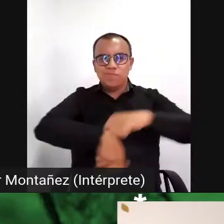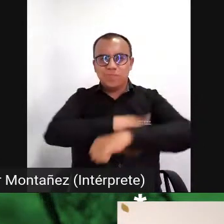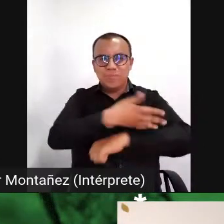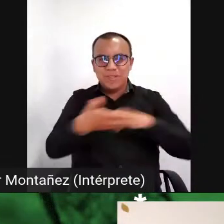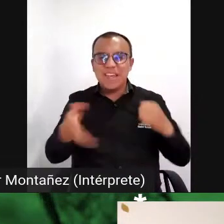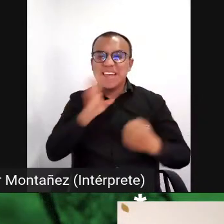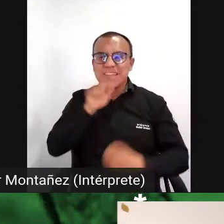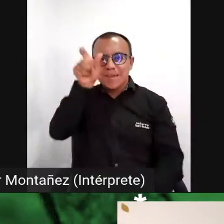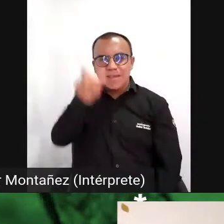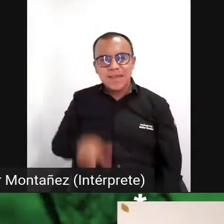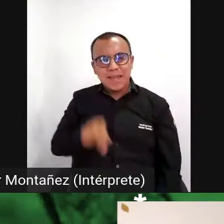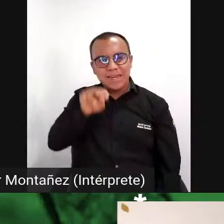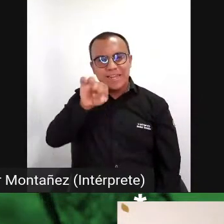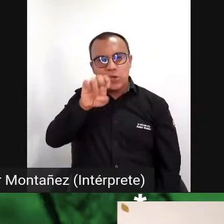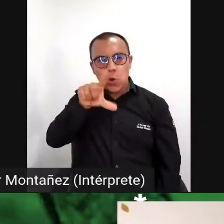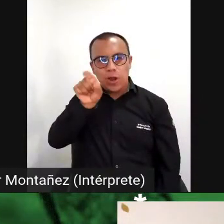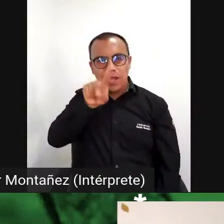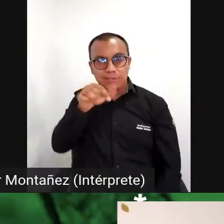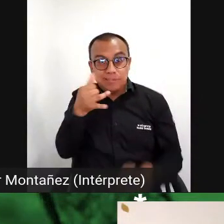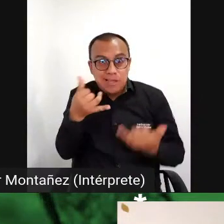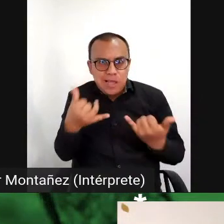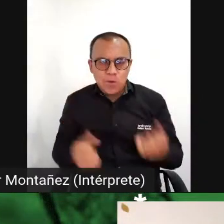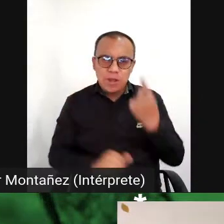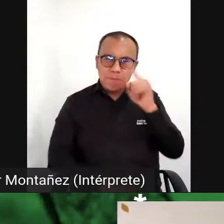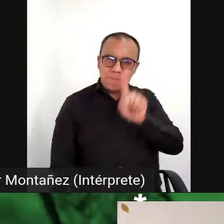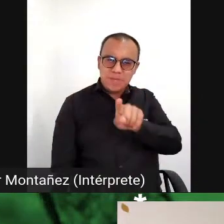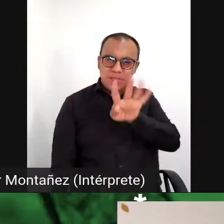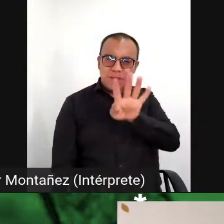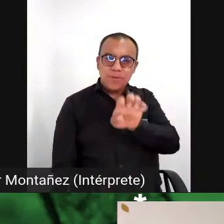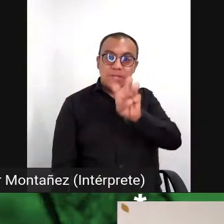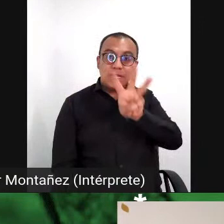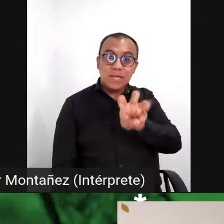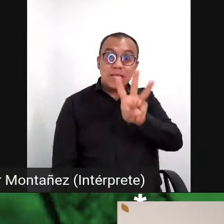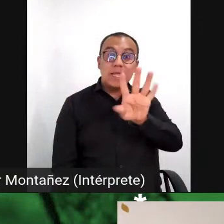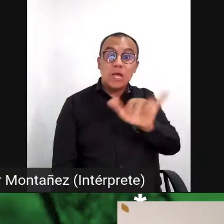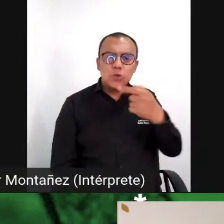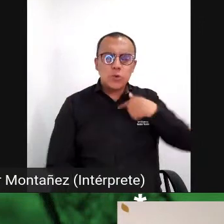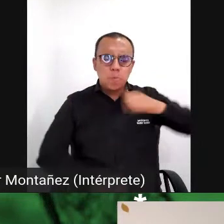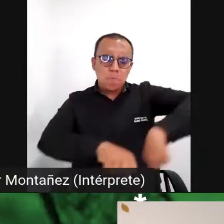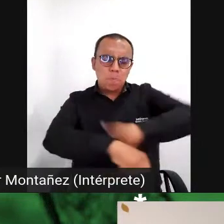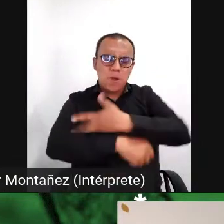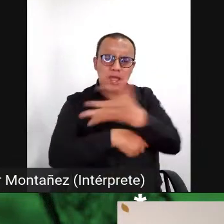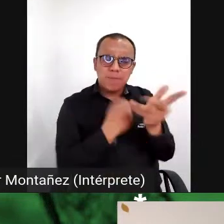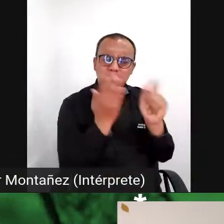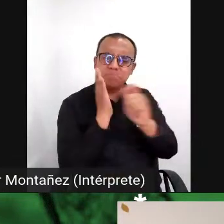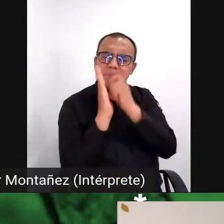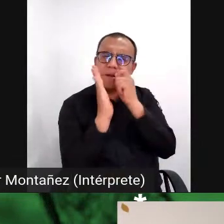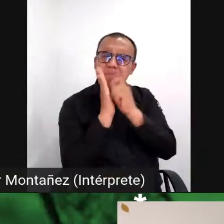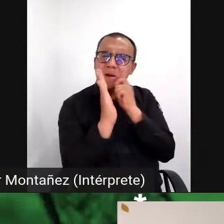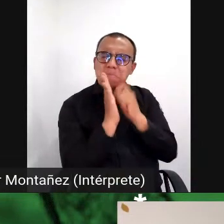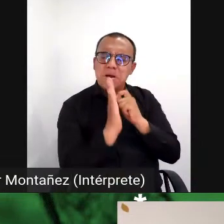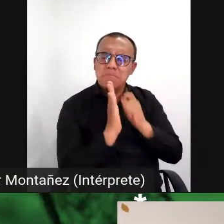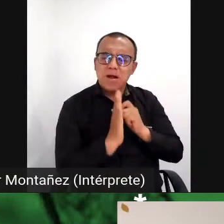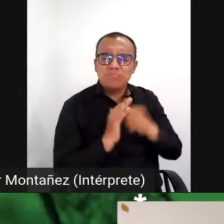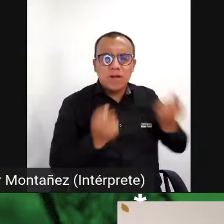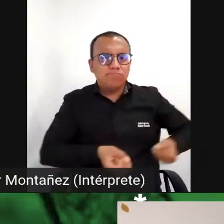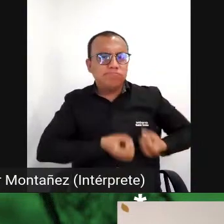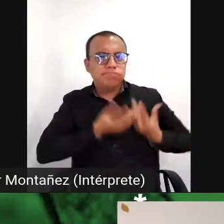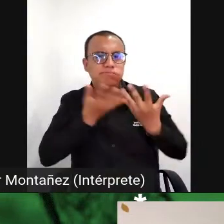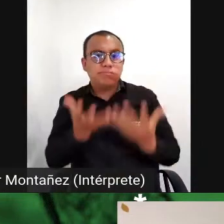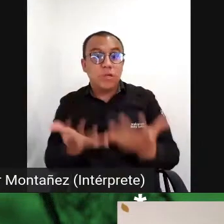Bayona Posada, quien hacia 1938 les dedicó un poema entero que bien ameritaría ser aprendido